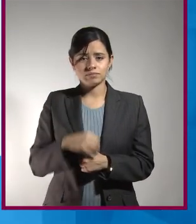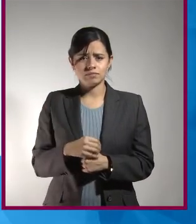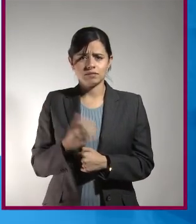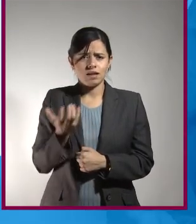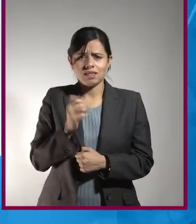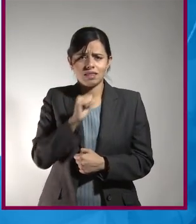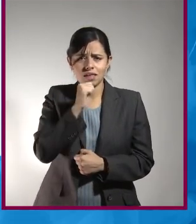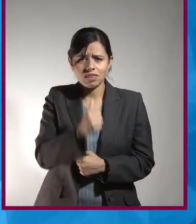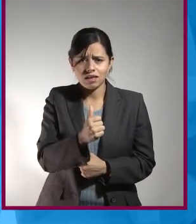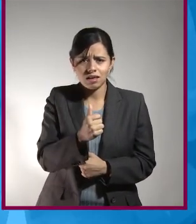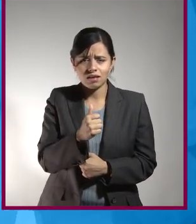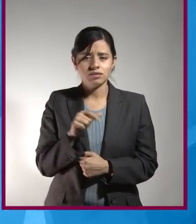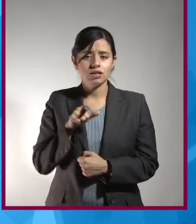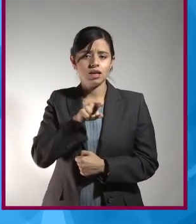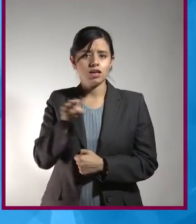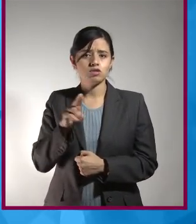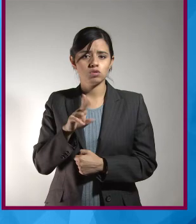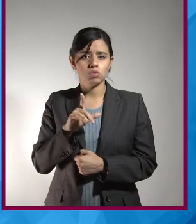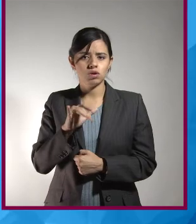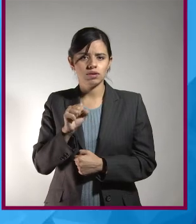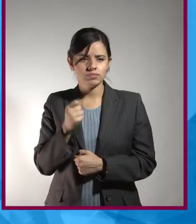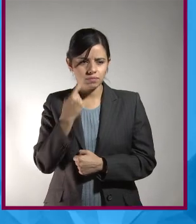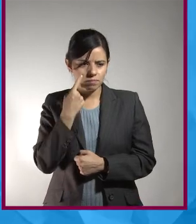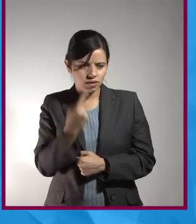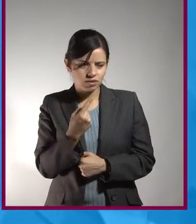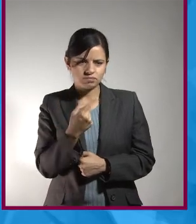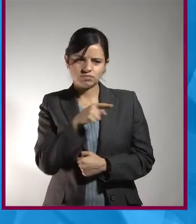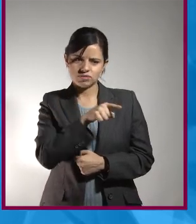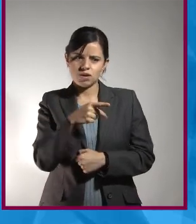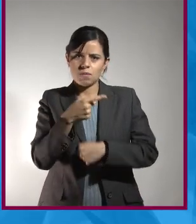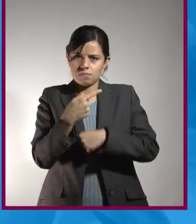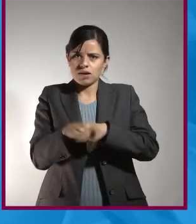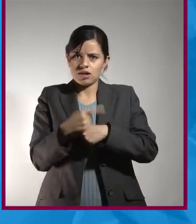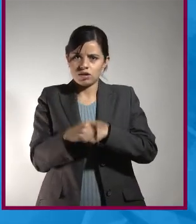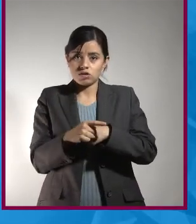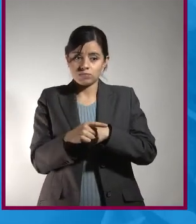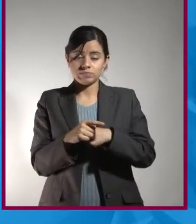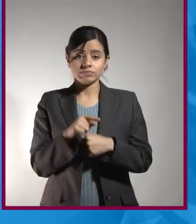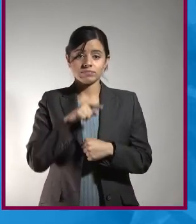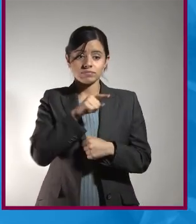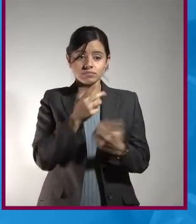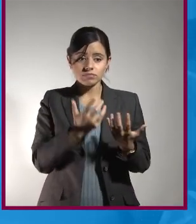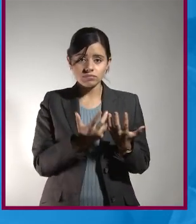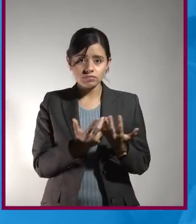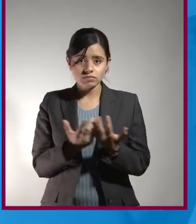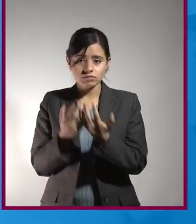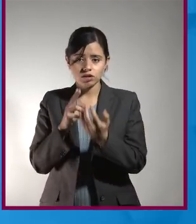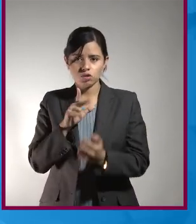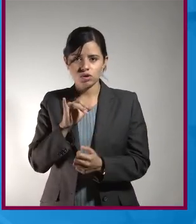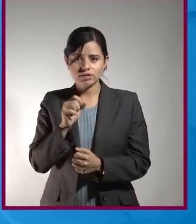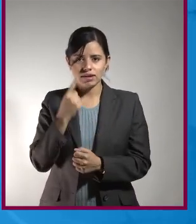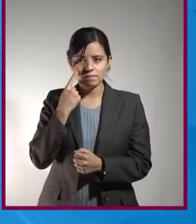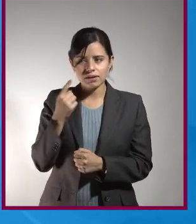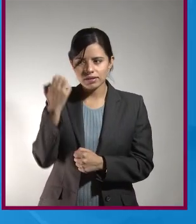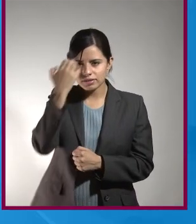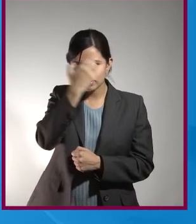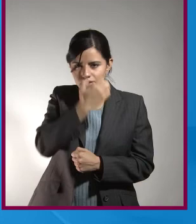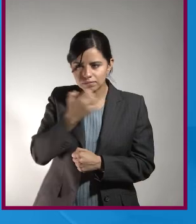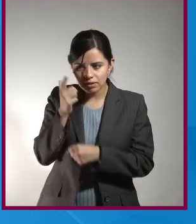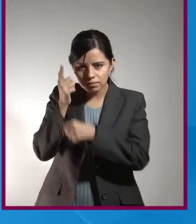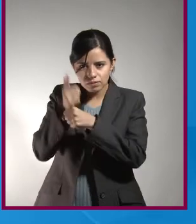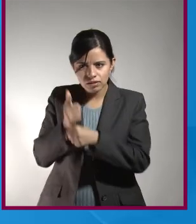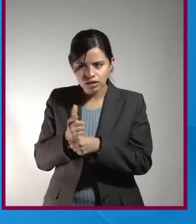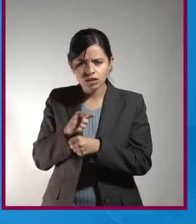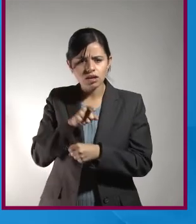la tripulación de Ulises veía a los lotófagos como una amenaza. Cuando la tripulación de Ulises fue a inspeccionarlos,